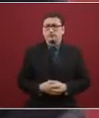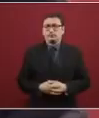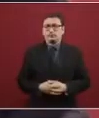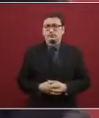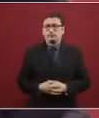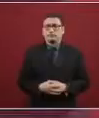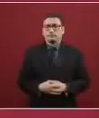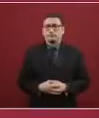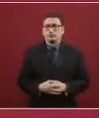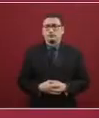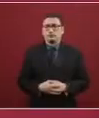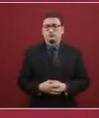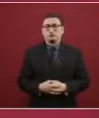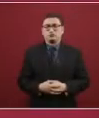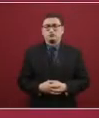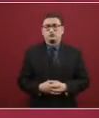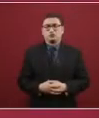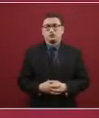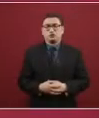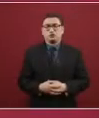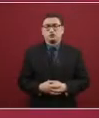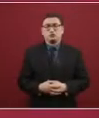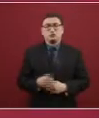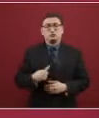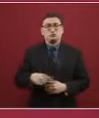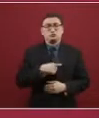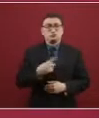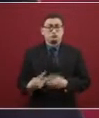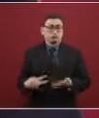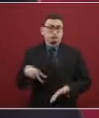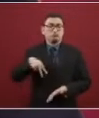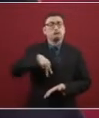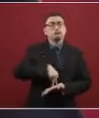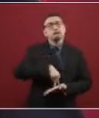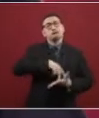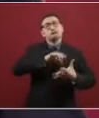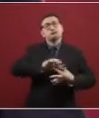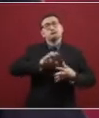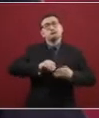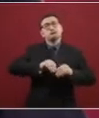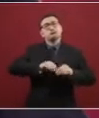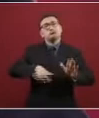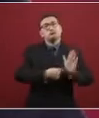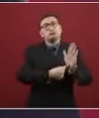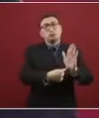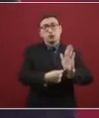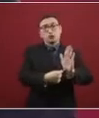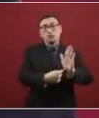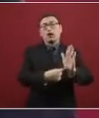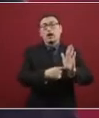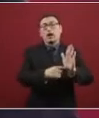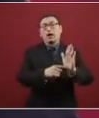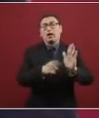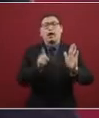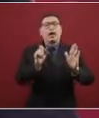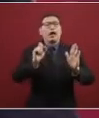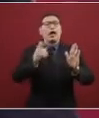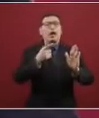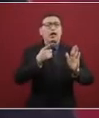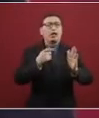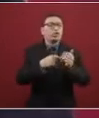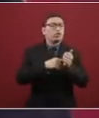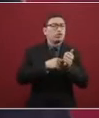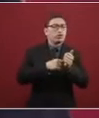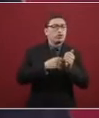y nunca vamos decir algo que no tengamos pruebas les diría